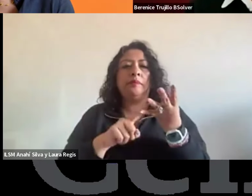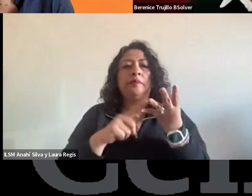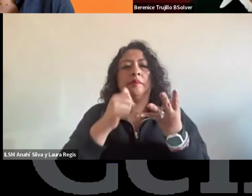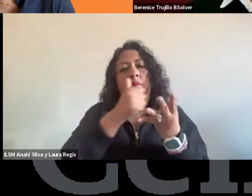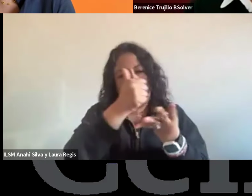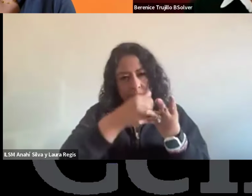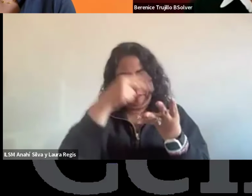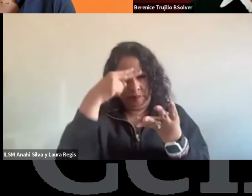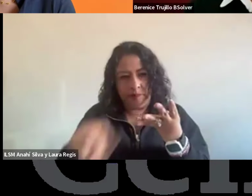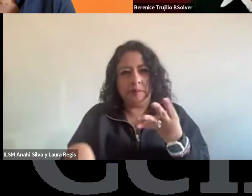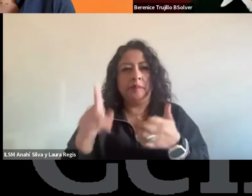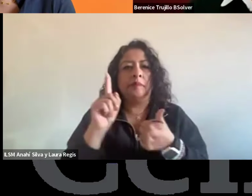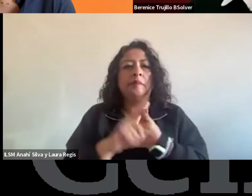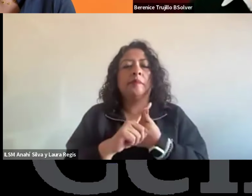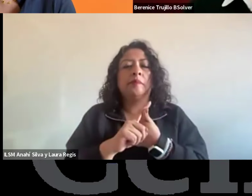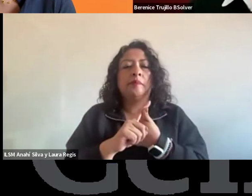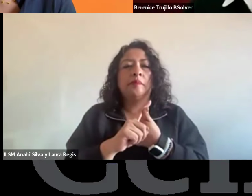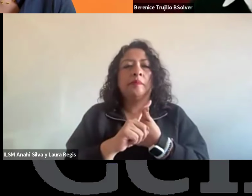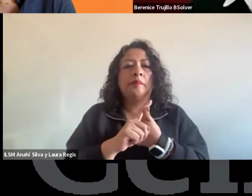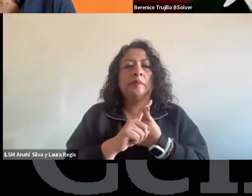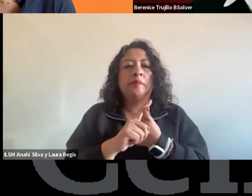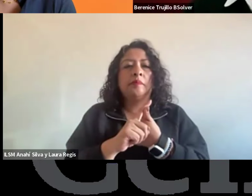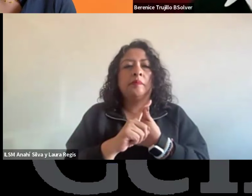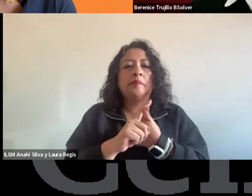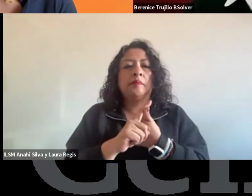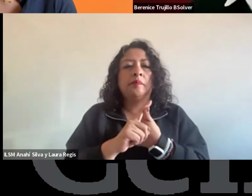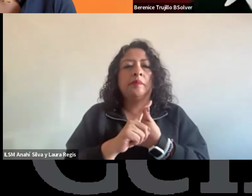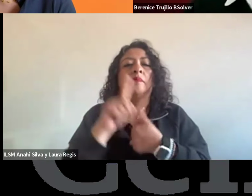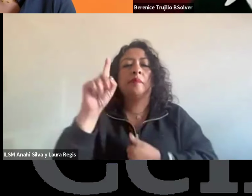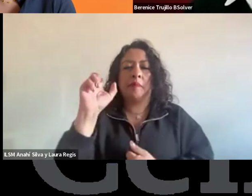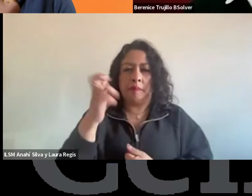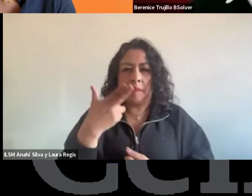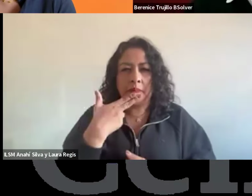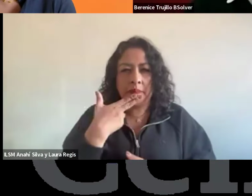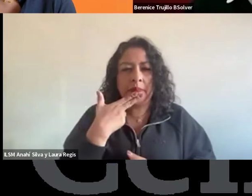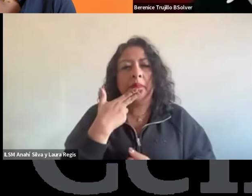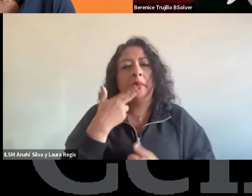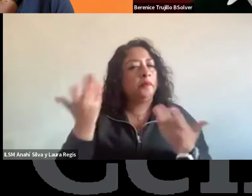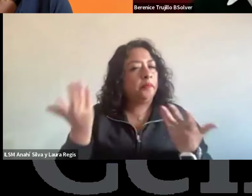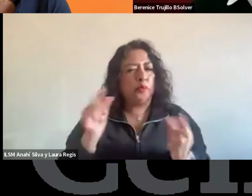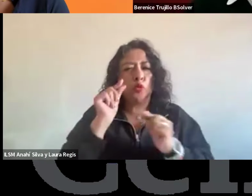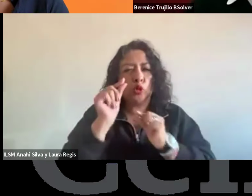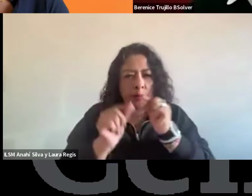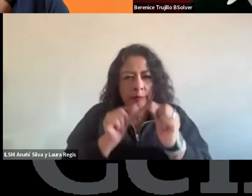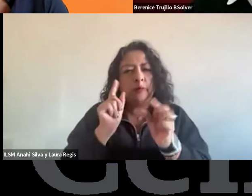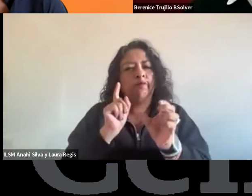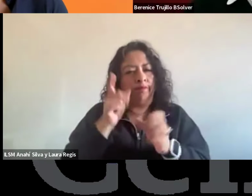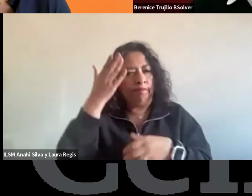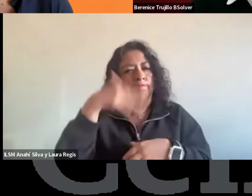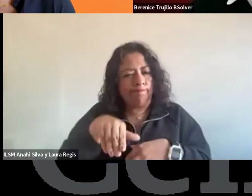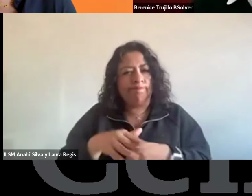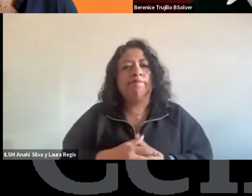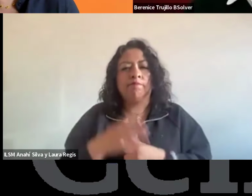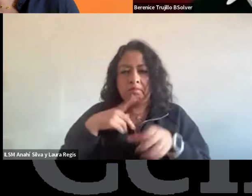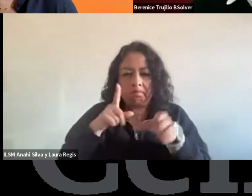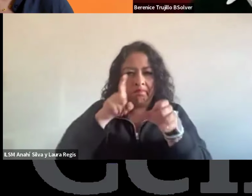de México, también tenemos desde Chihuahua. Así que poco a poco ya sabemos que se va